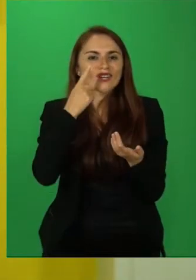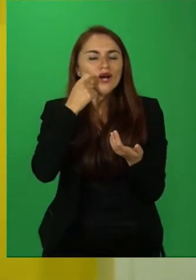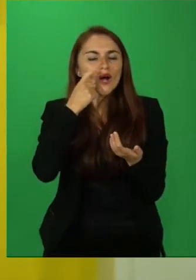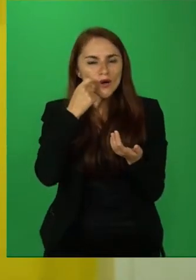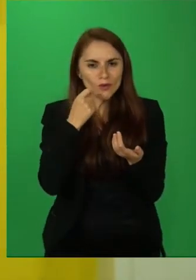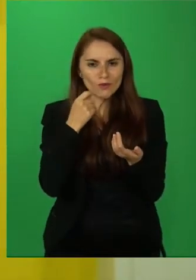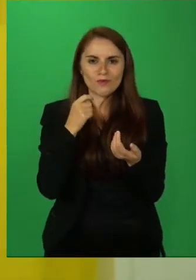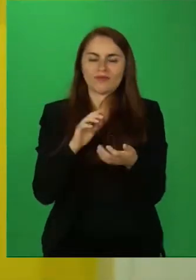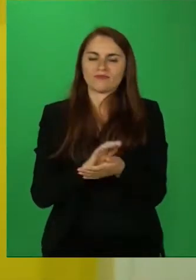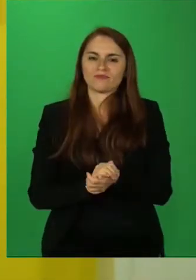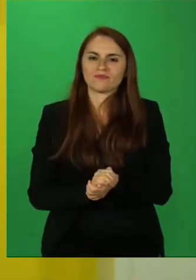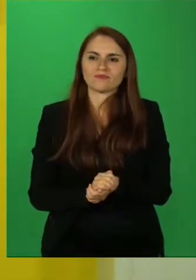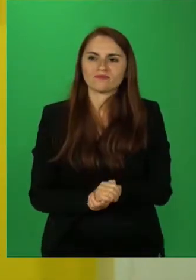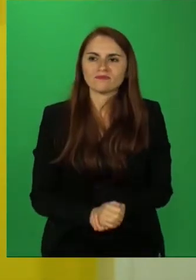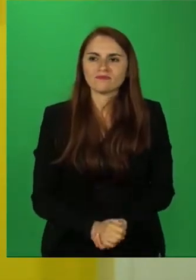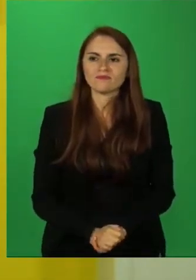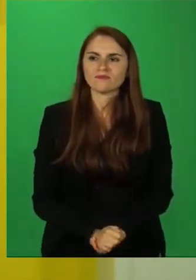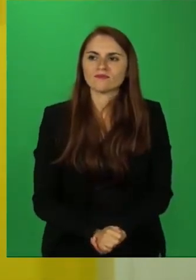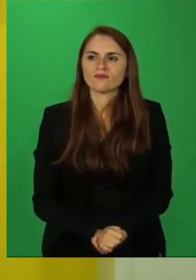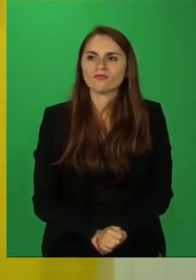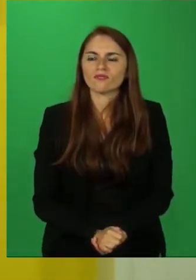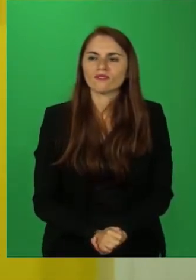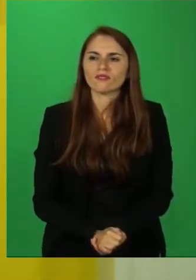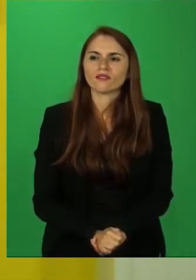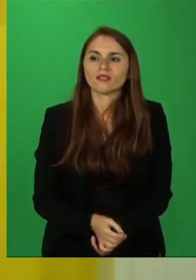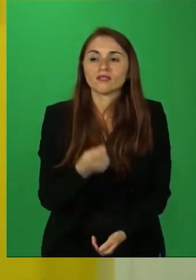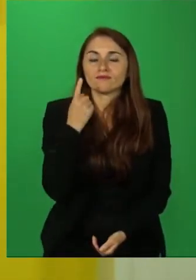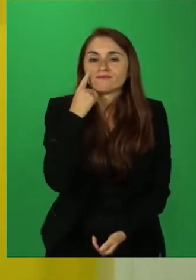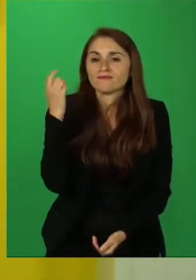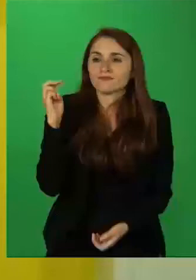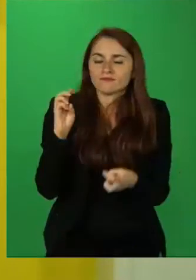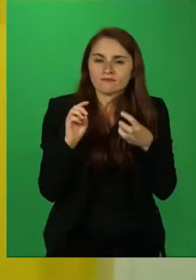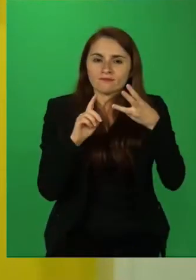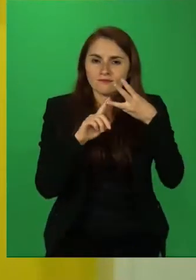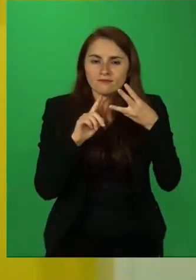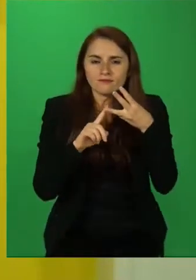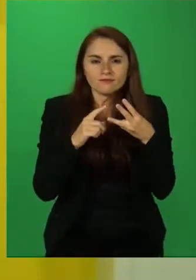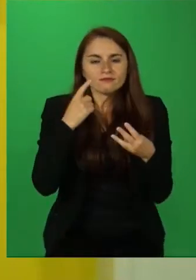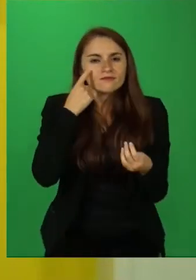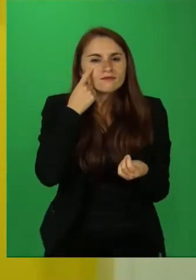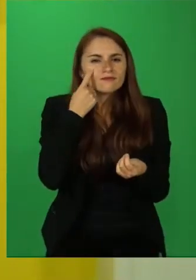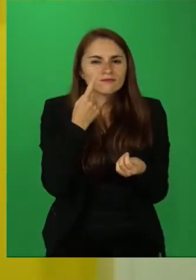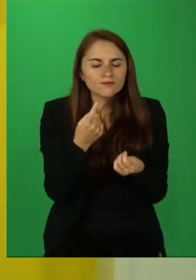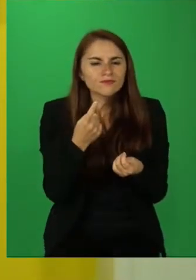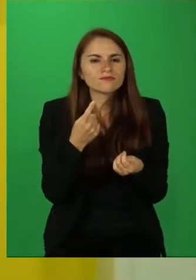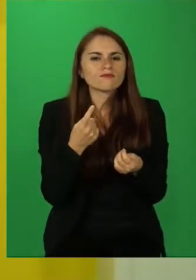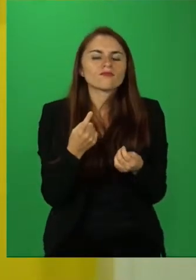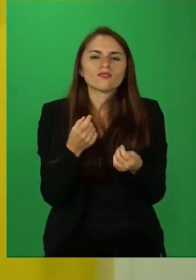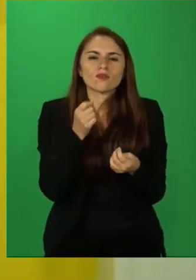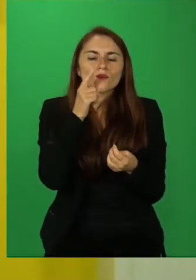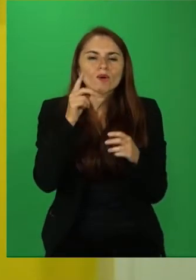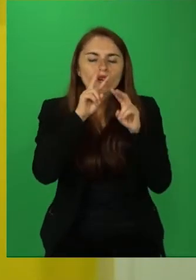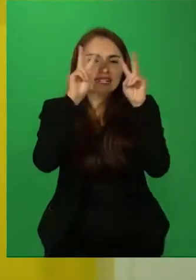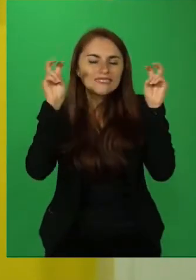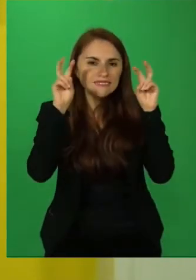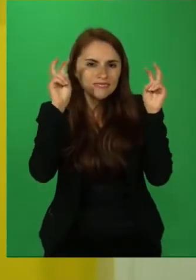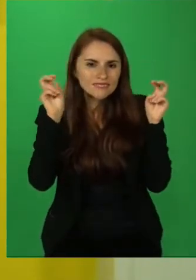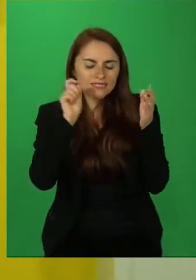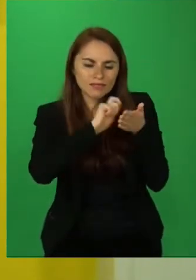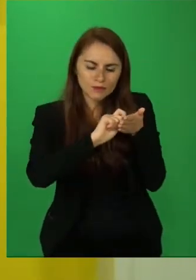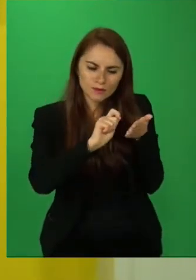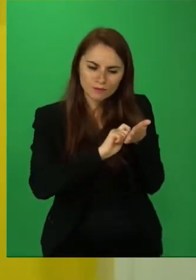piedra. Vamos al tercer paso, identificar el género discursivo. ¿Cómo se hace